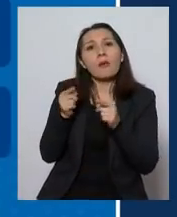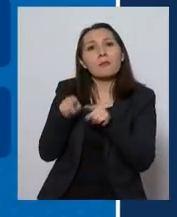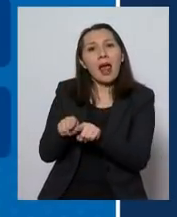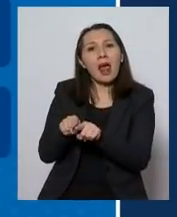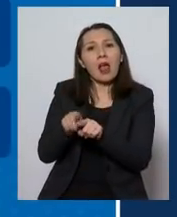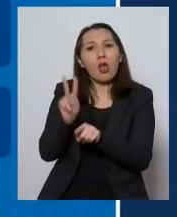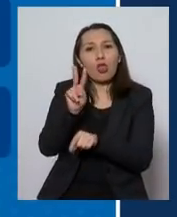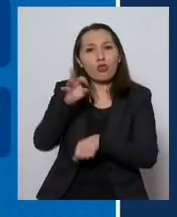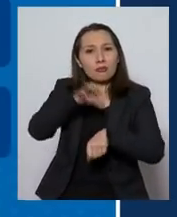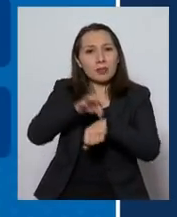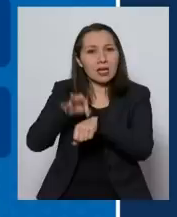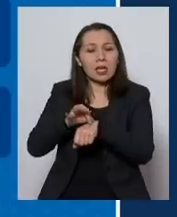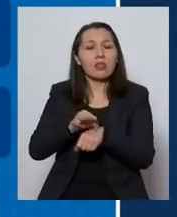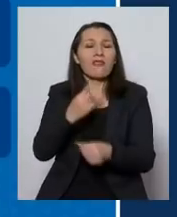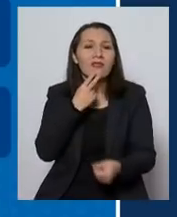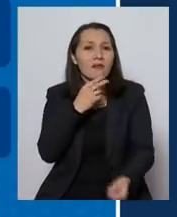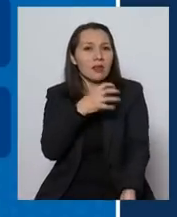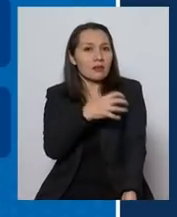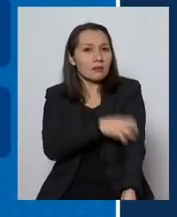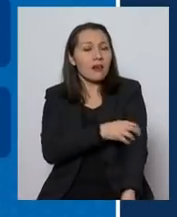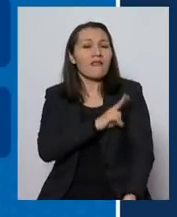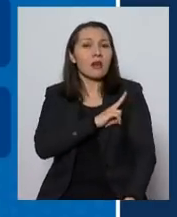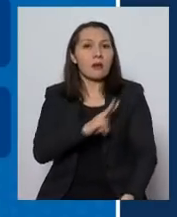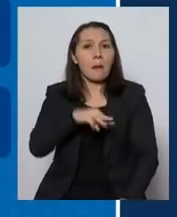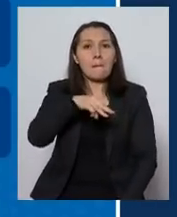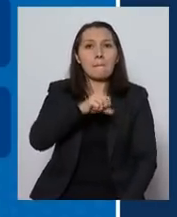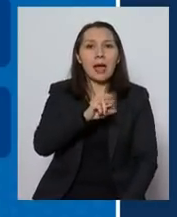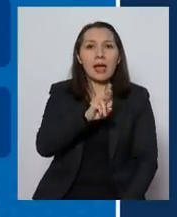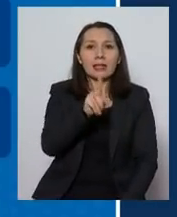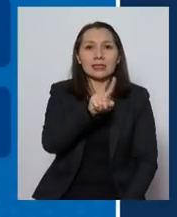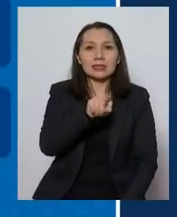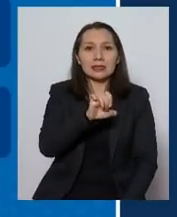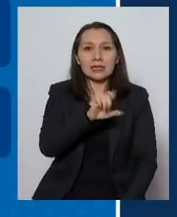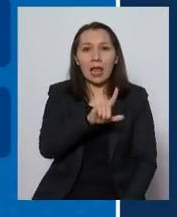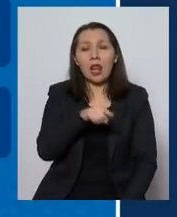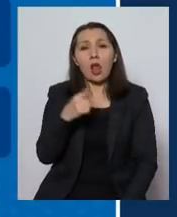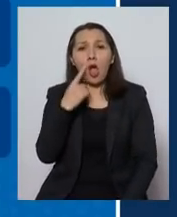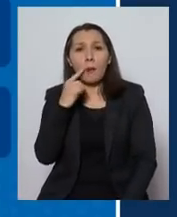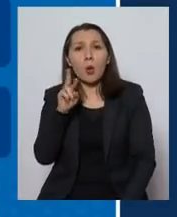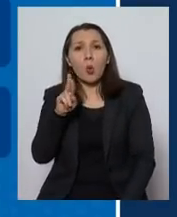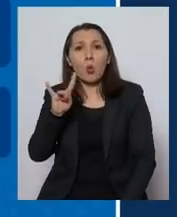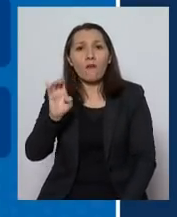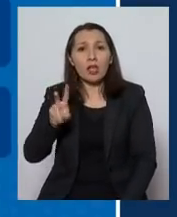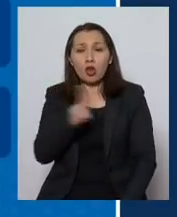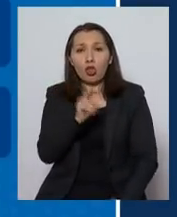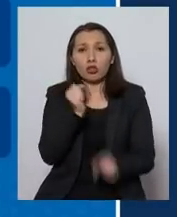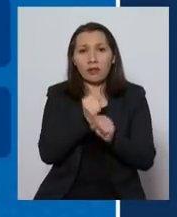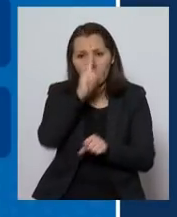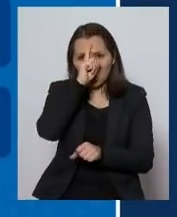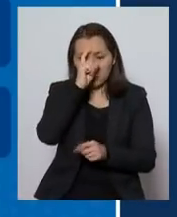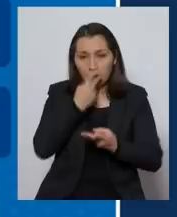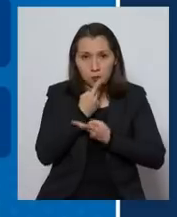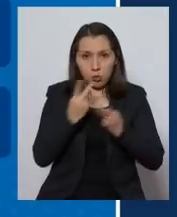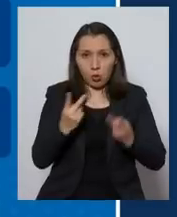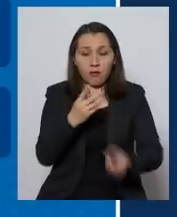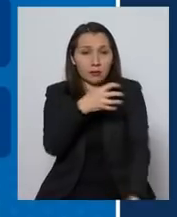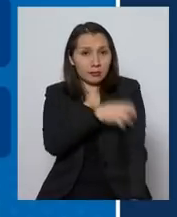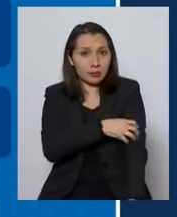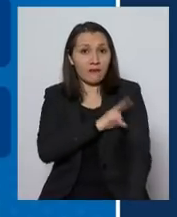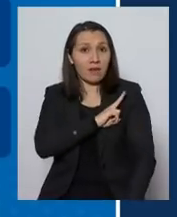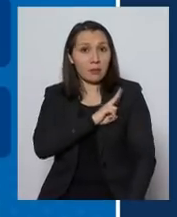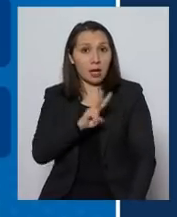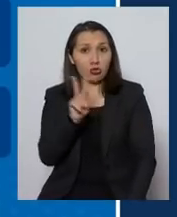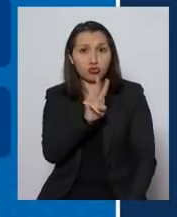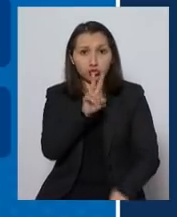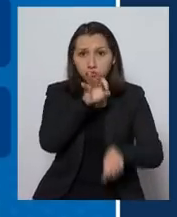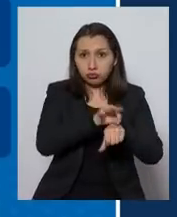médicos de la región de Valparaíso, a Maricel y a Rubén, que trabajan en hospitales públicos de la región de Valparaíso